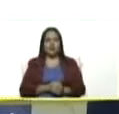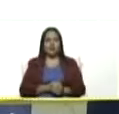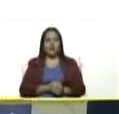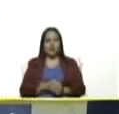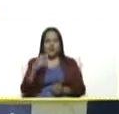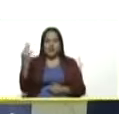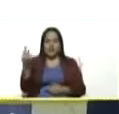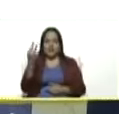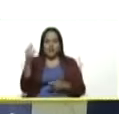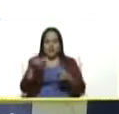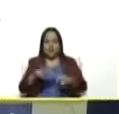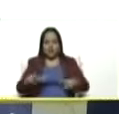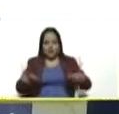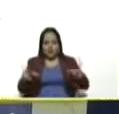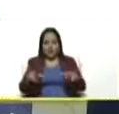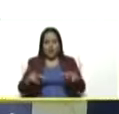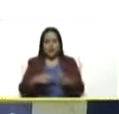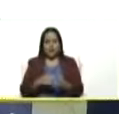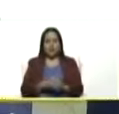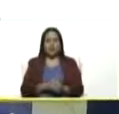En tercer lugar,